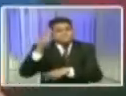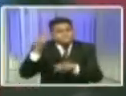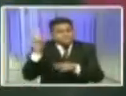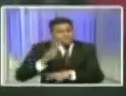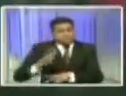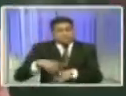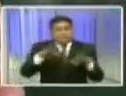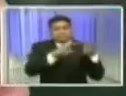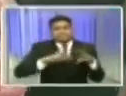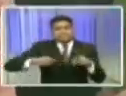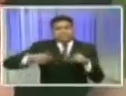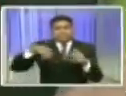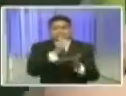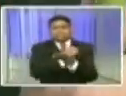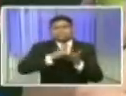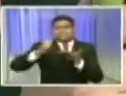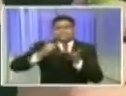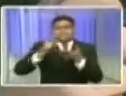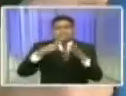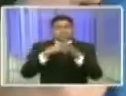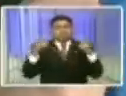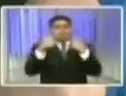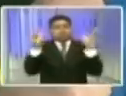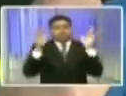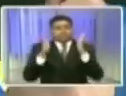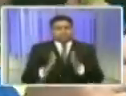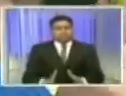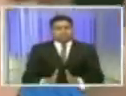los libertadores.